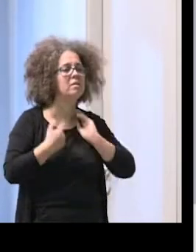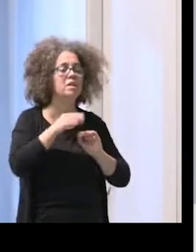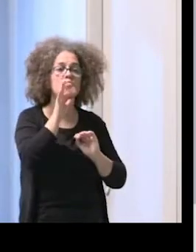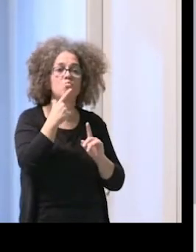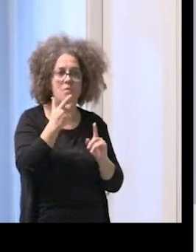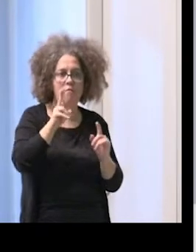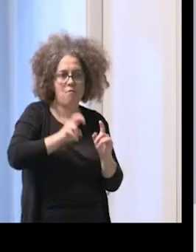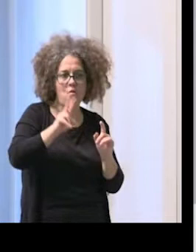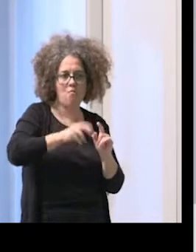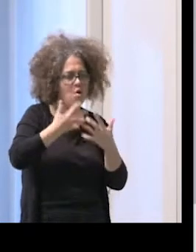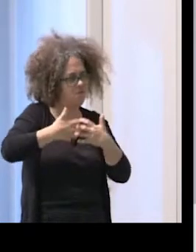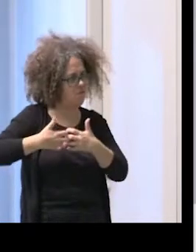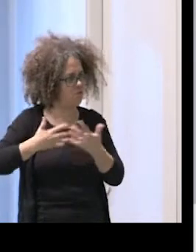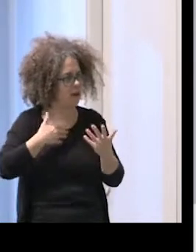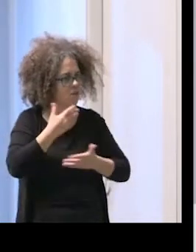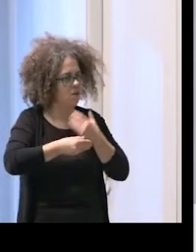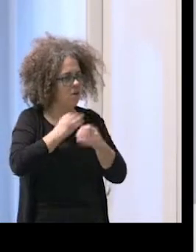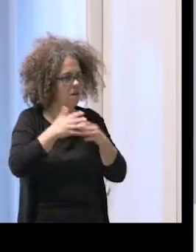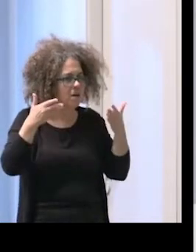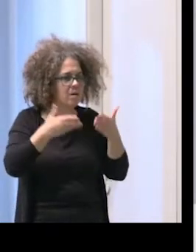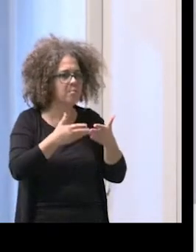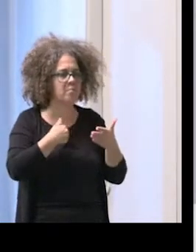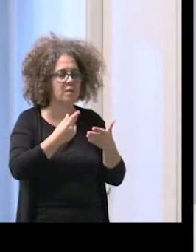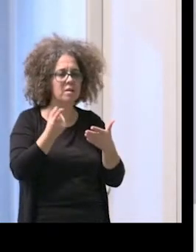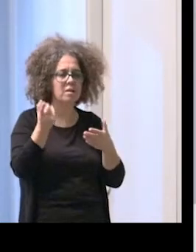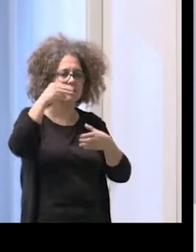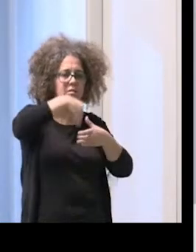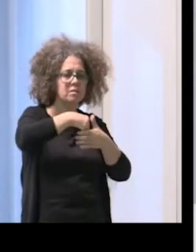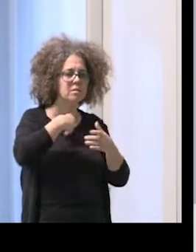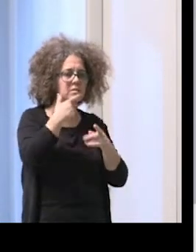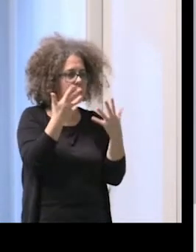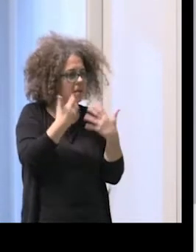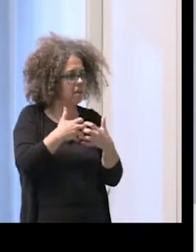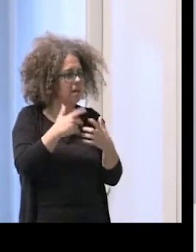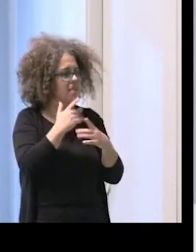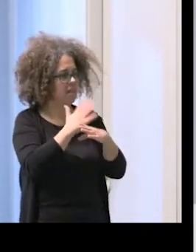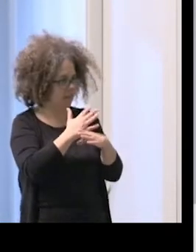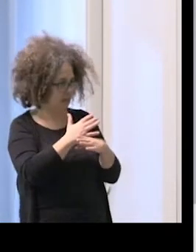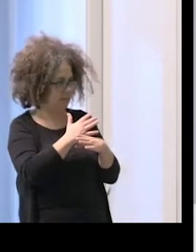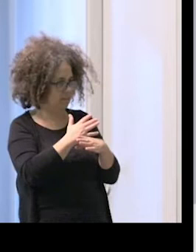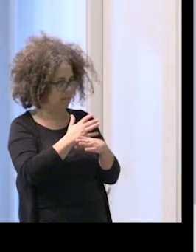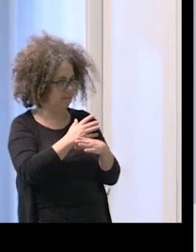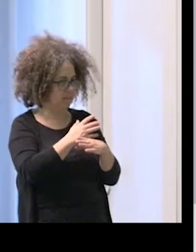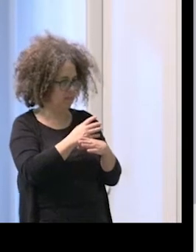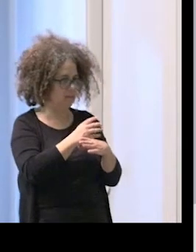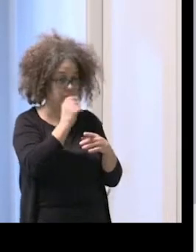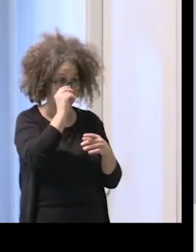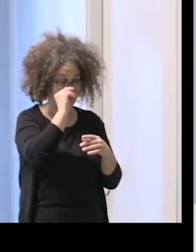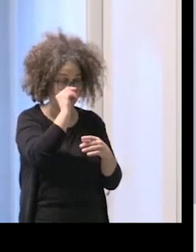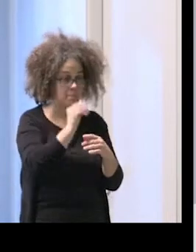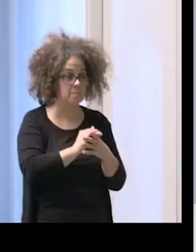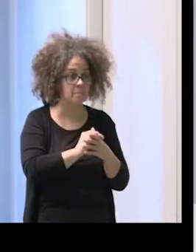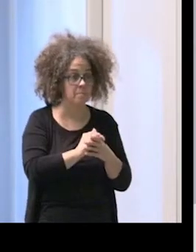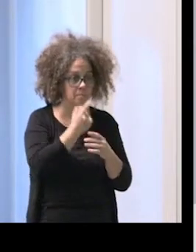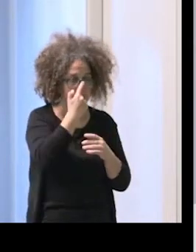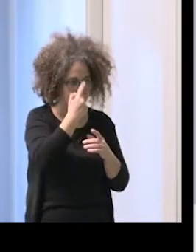aplicable, y fundamentalmente lo que hace el implante coclear es reemplaza el funcionamiento de las células ciliadas, con un gran